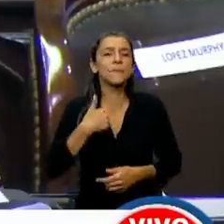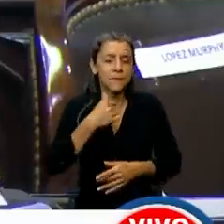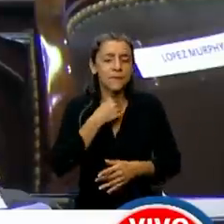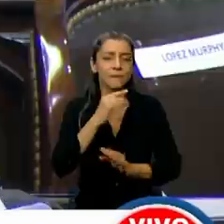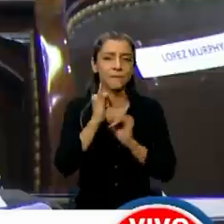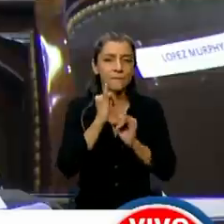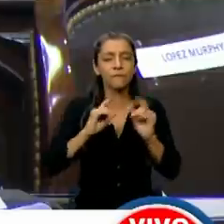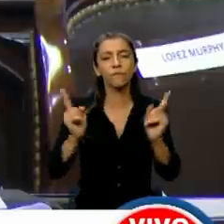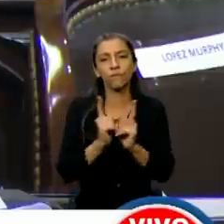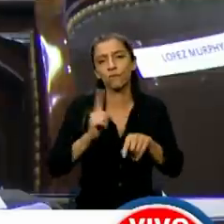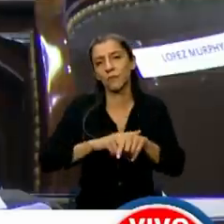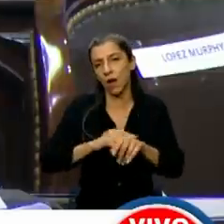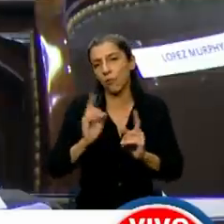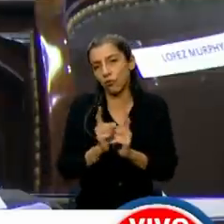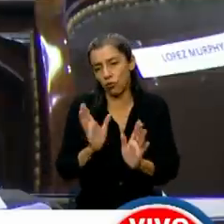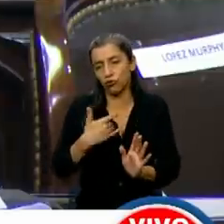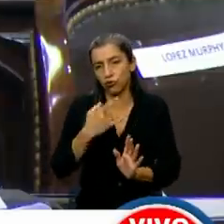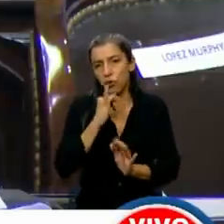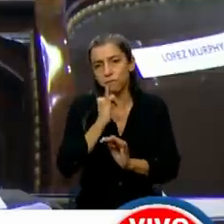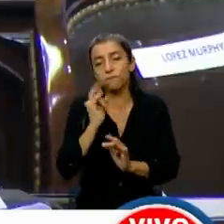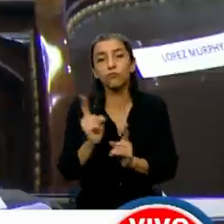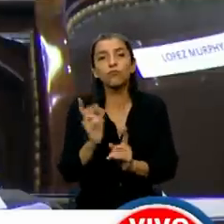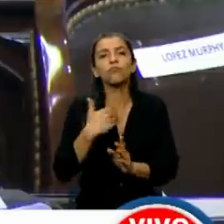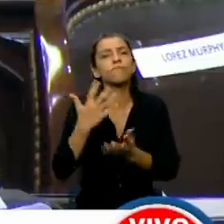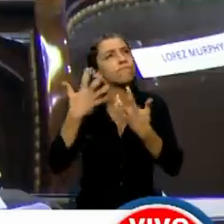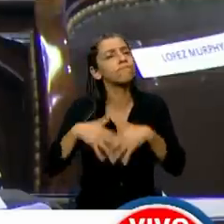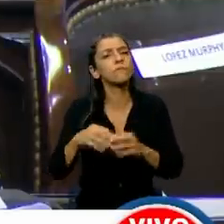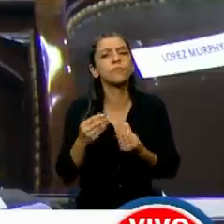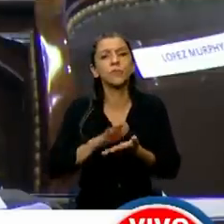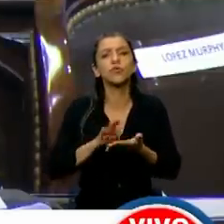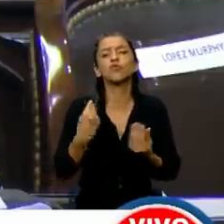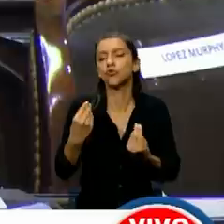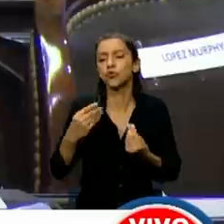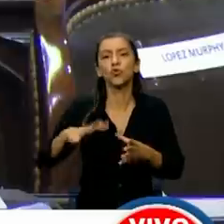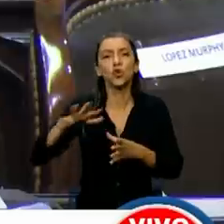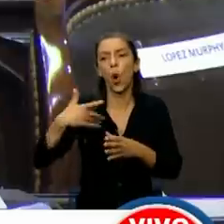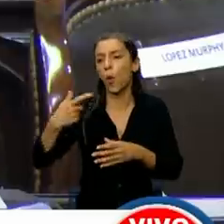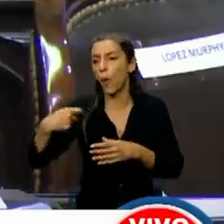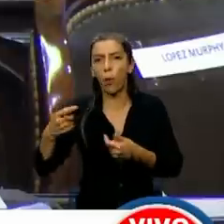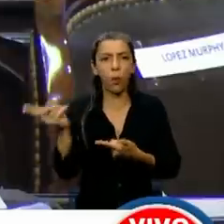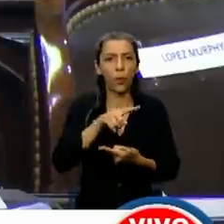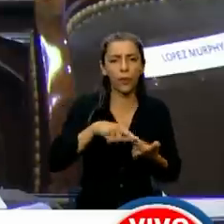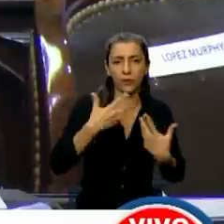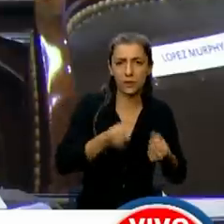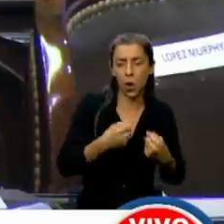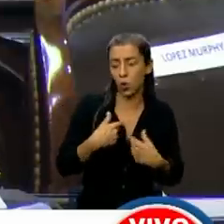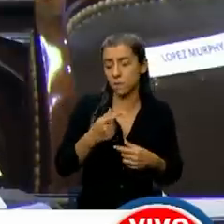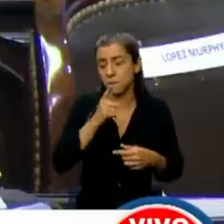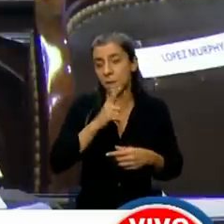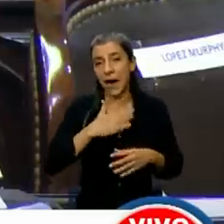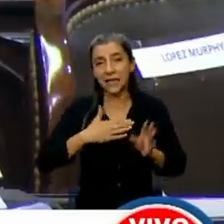por los pocos minutos que tengo alguna reflexión sobre el área previsional y de salud yo creo que lo que caracteriza